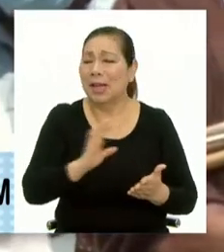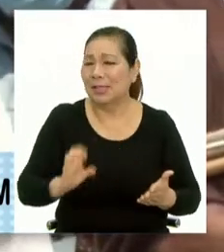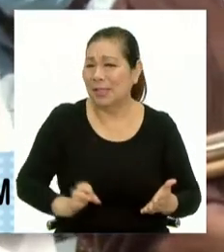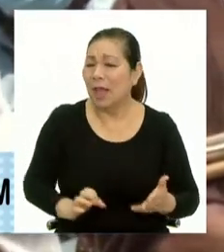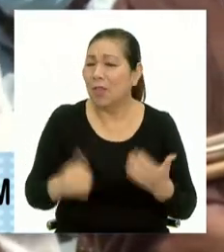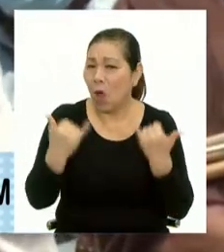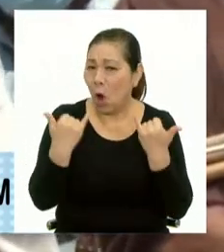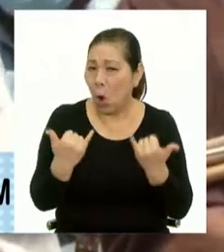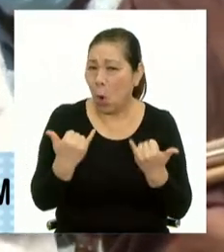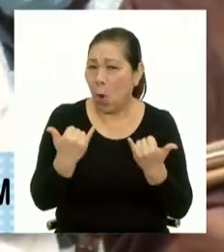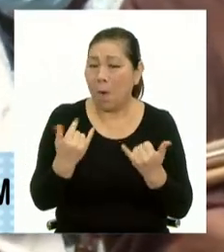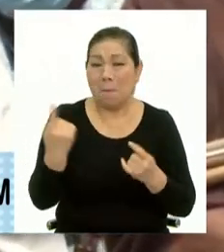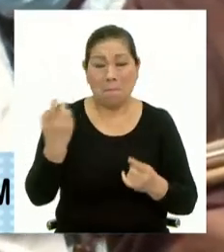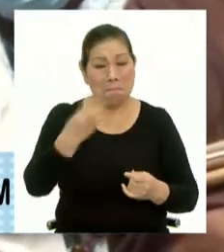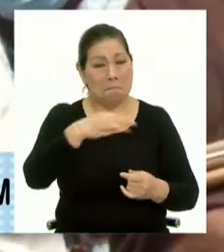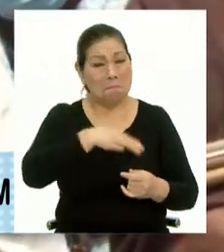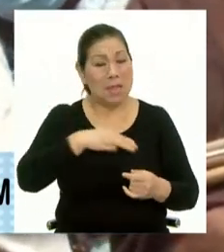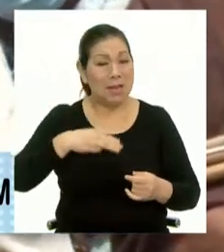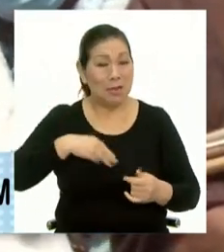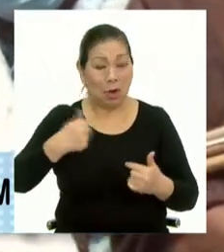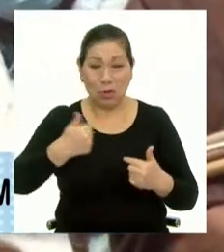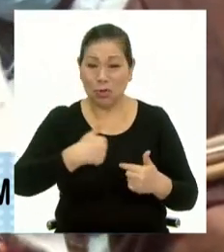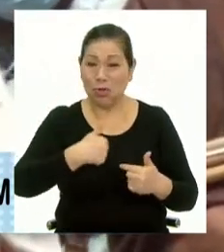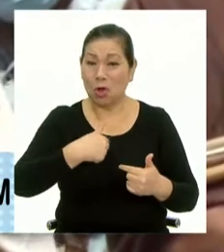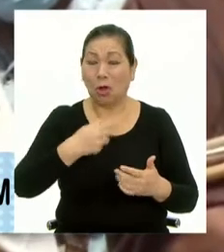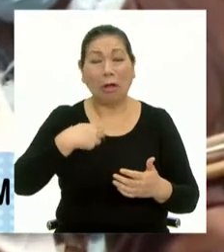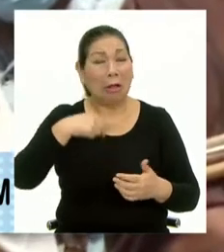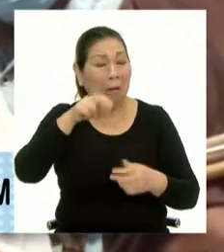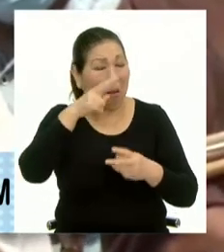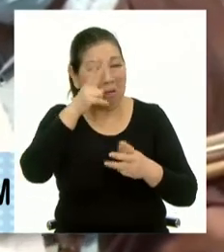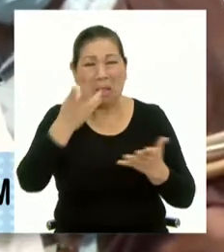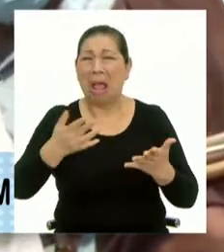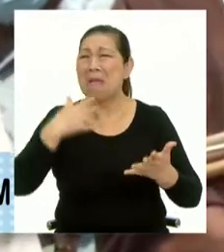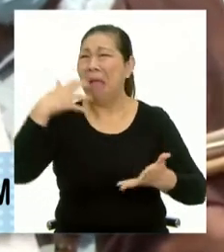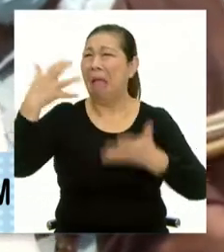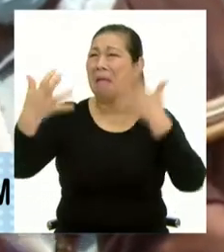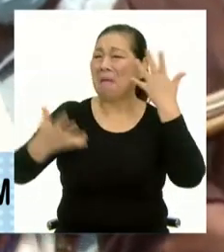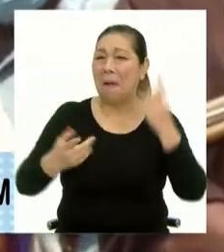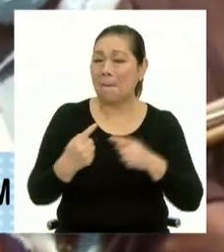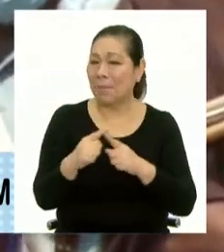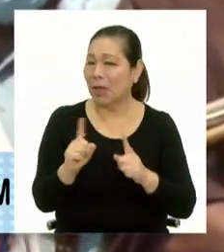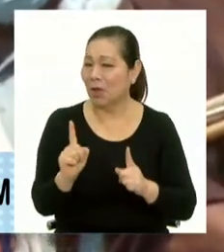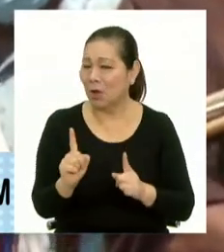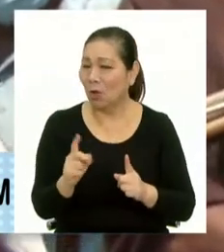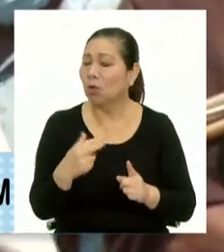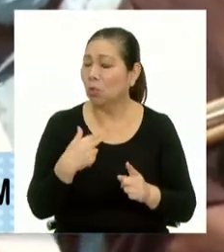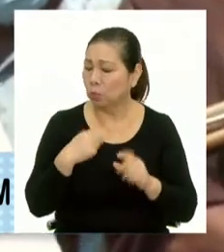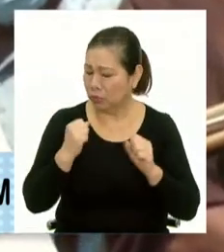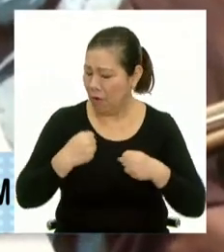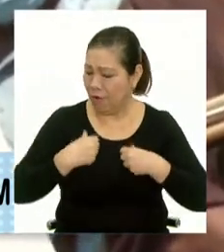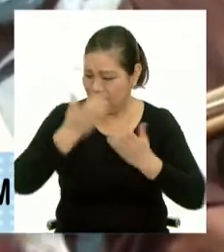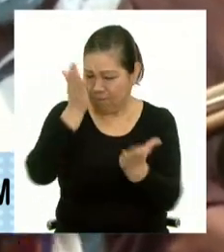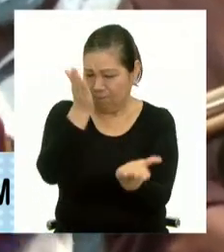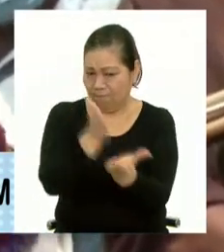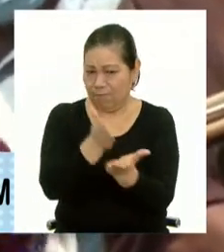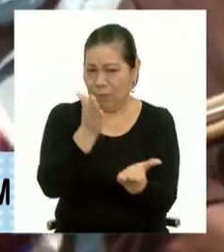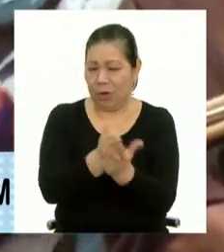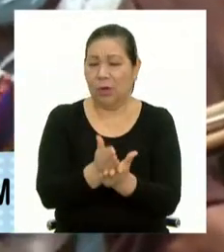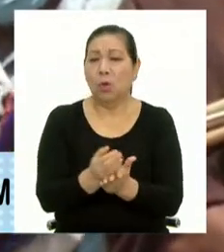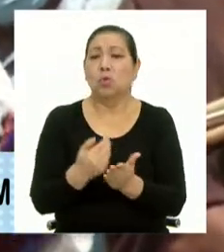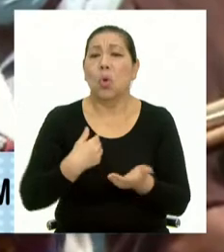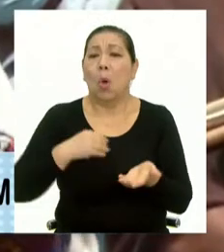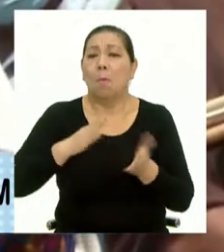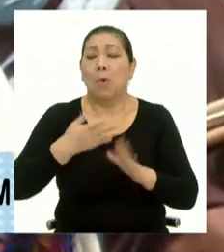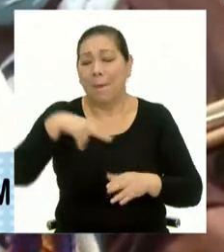Y hoy que sube un ministro indígena, ya tiran el grito al cielo. Pero nosotros vamos a ser firmes. Yo voy a